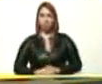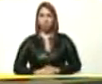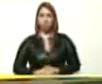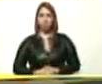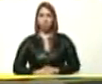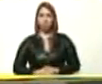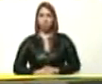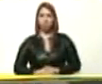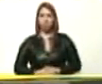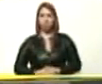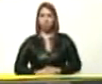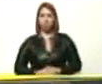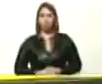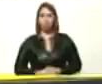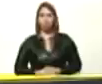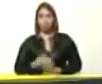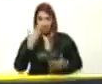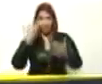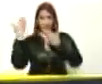y allí hablamos,